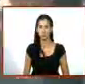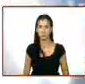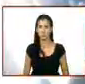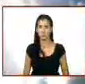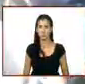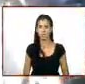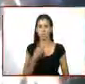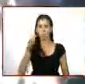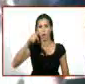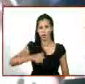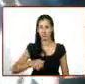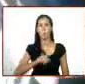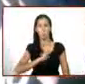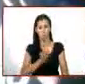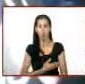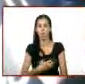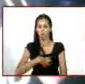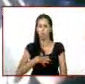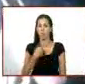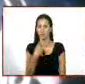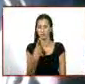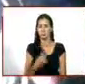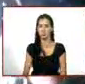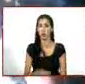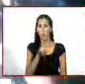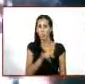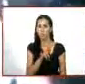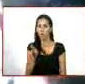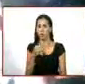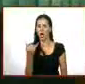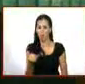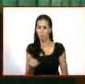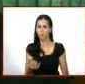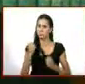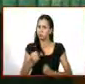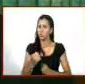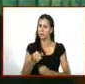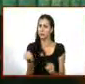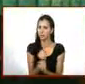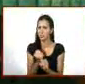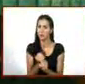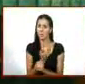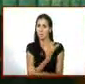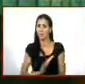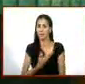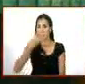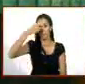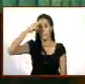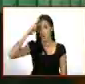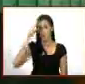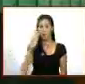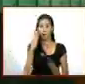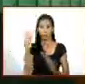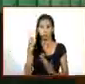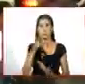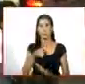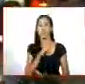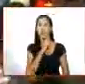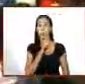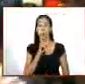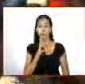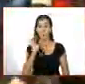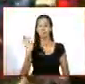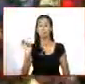Lo digo aquí porque tengo poder. Hoy los puertorriqueños estamos en pie de lucha. El presidente mexicano Felipe Calderón también fue